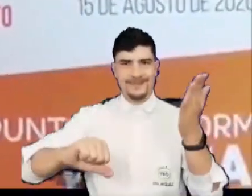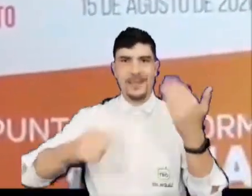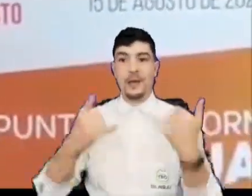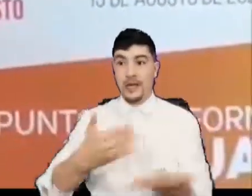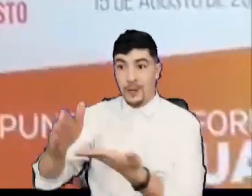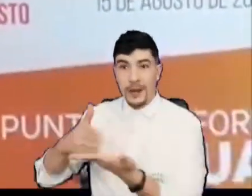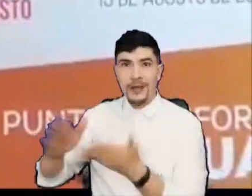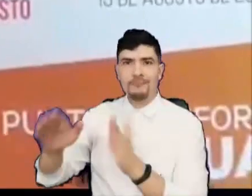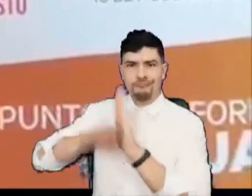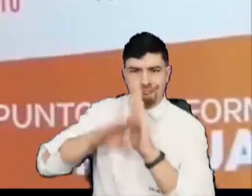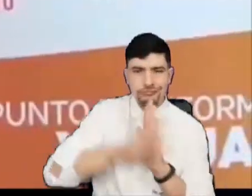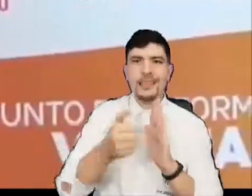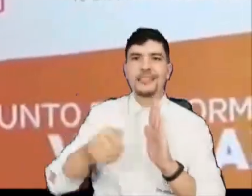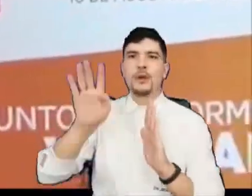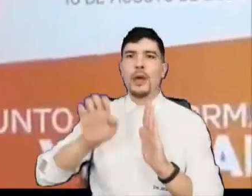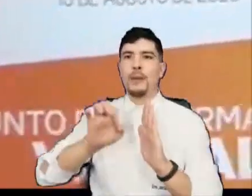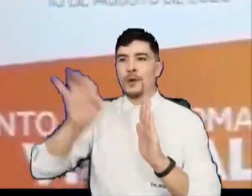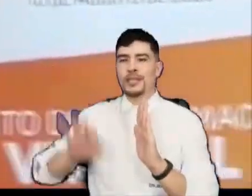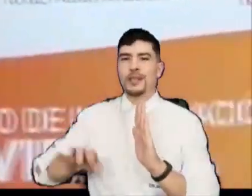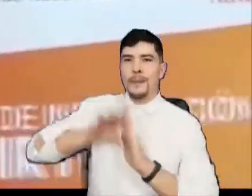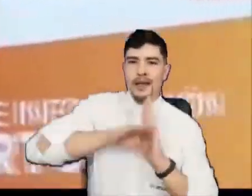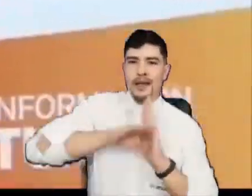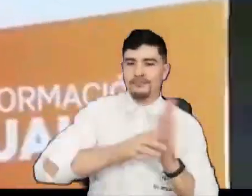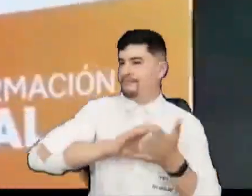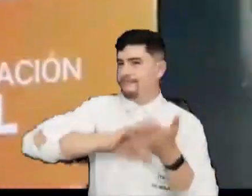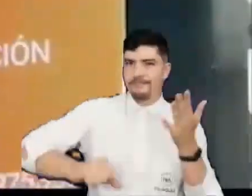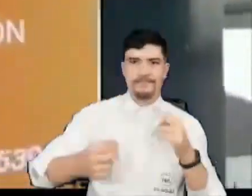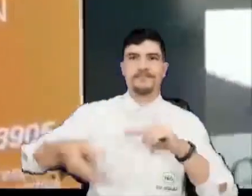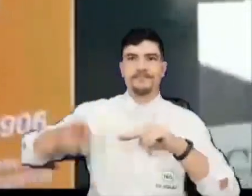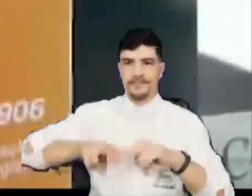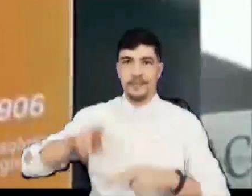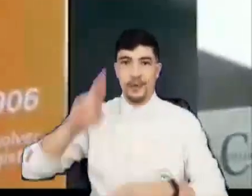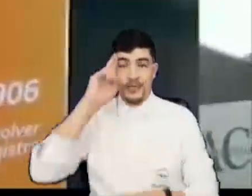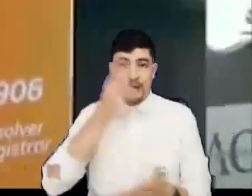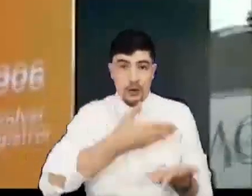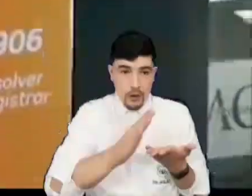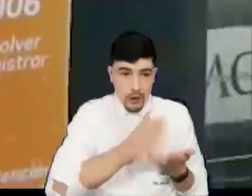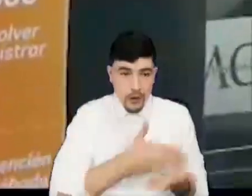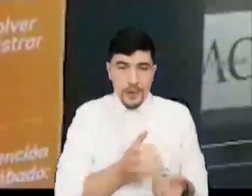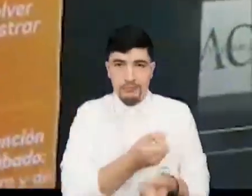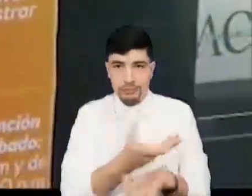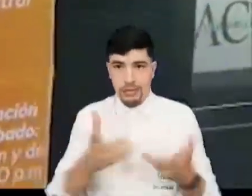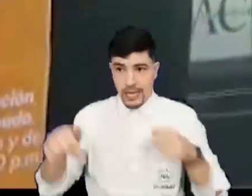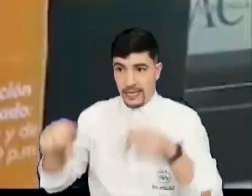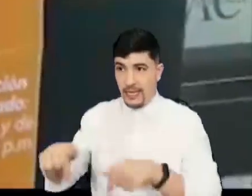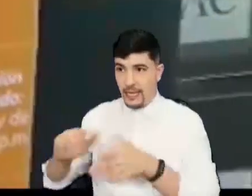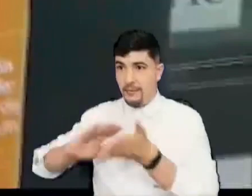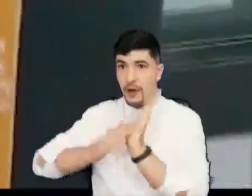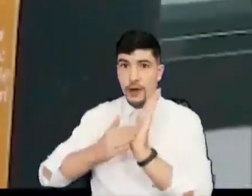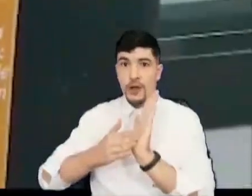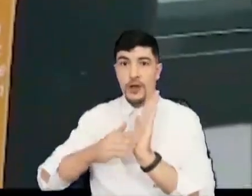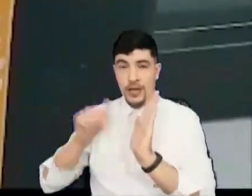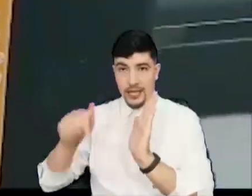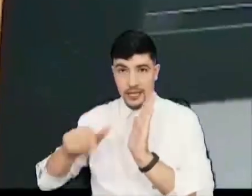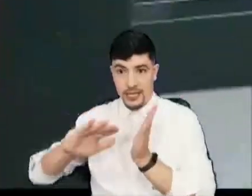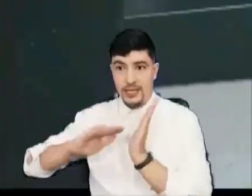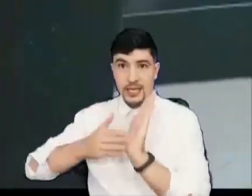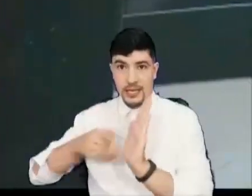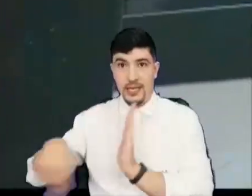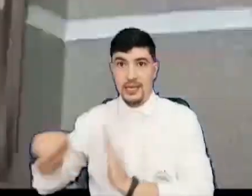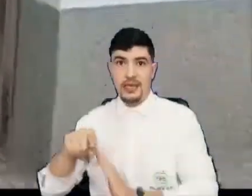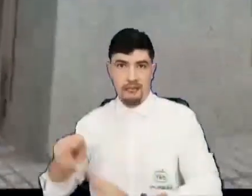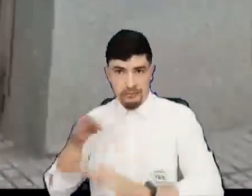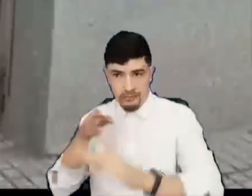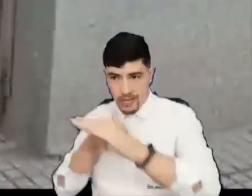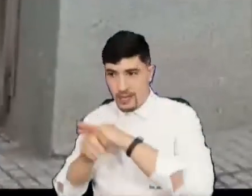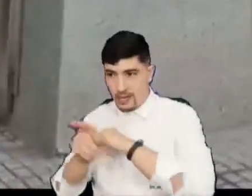manera virtual. Entonces el cliente que llegue, compre en la Florida, lo único que hace es entrar al QR que tenemos de registro